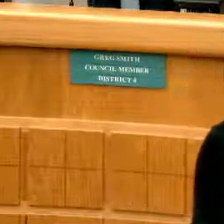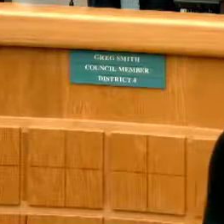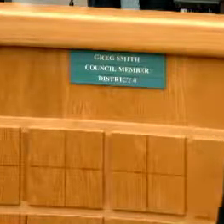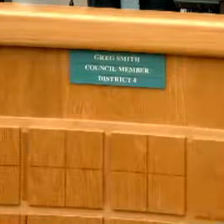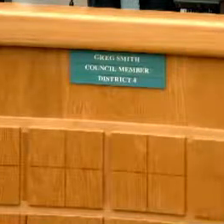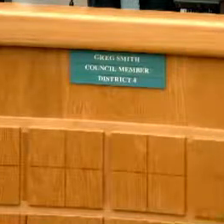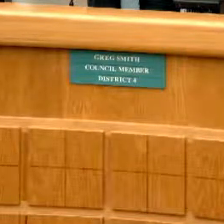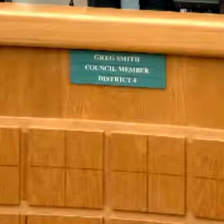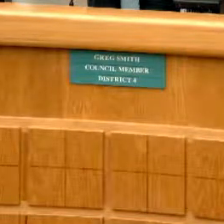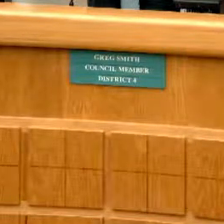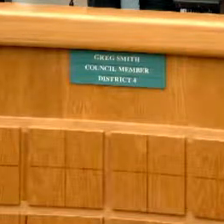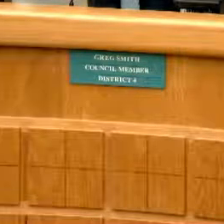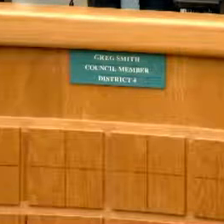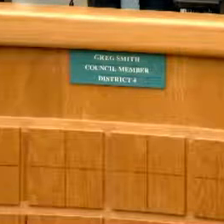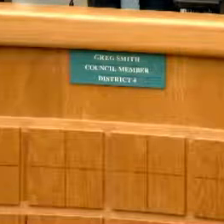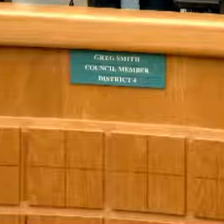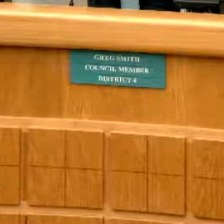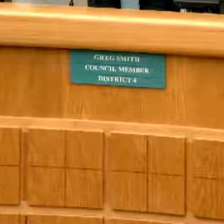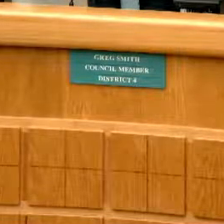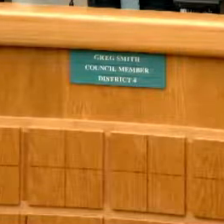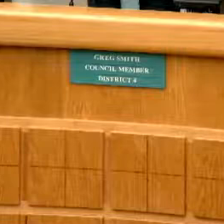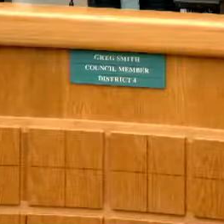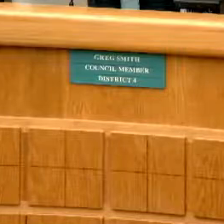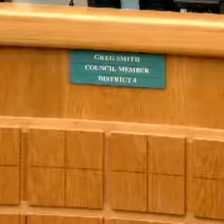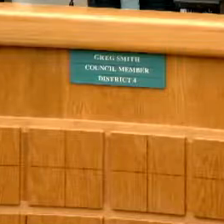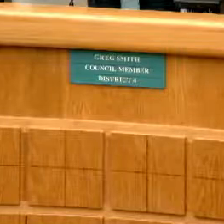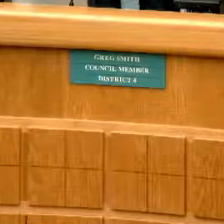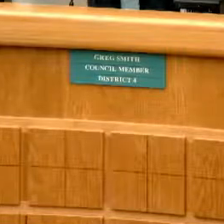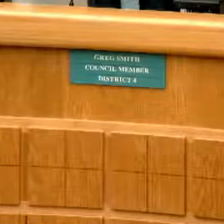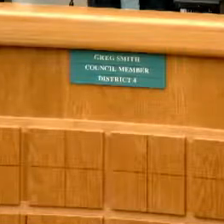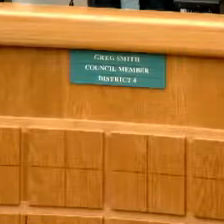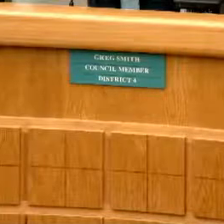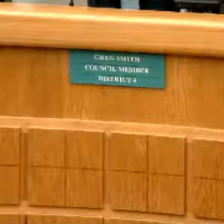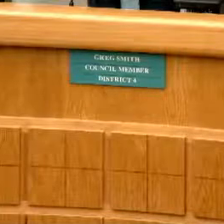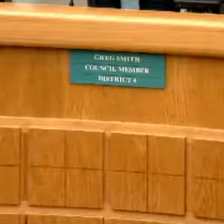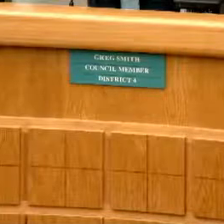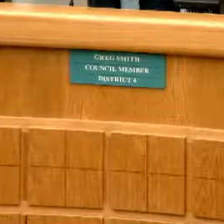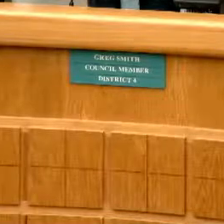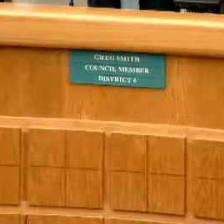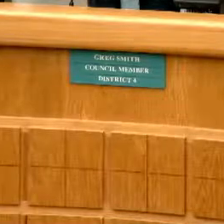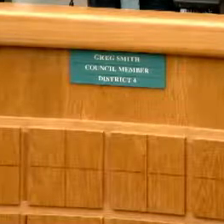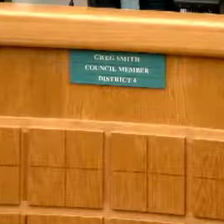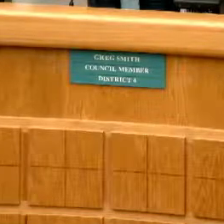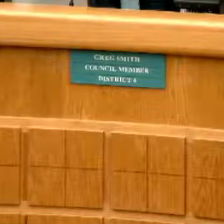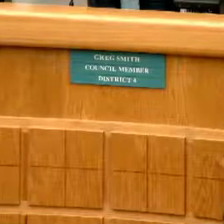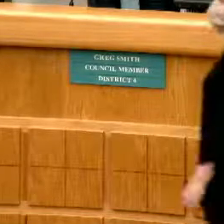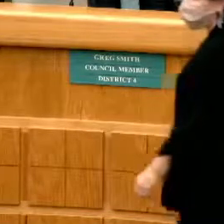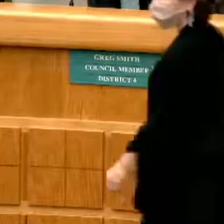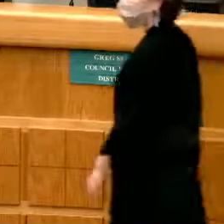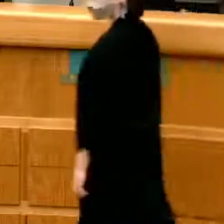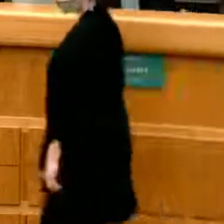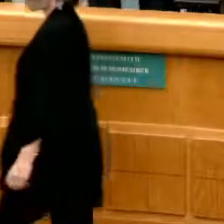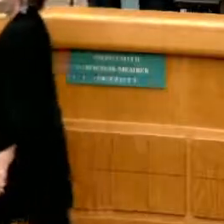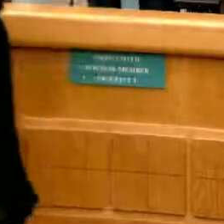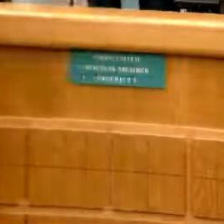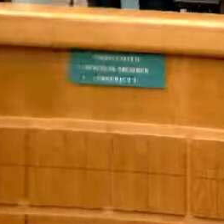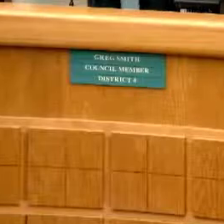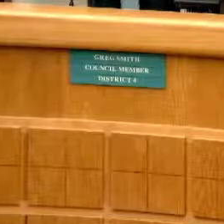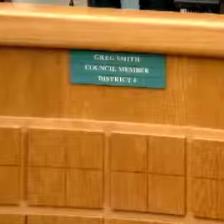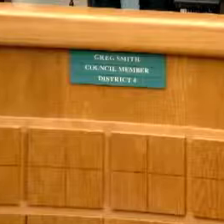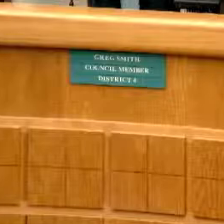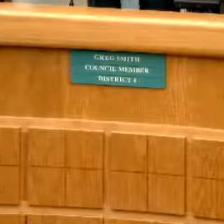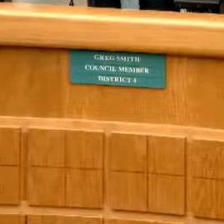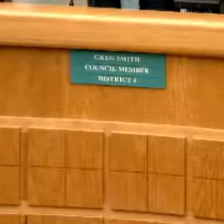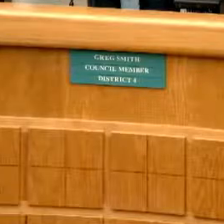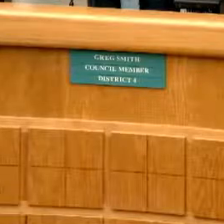evaluar el centro, el sitio, las llamadas y el programa piloto. Ya escuchó usted que el jueves se van a vacunar a 925 personas que no lograron